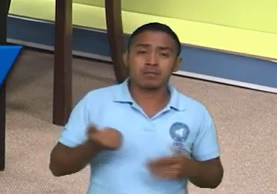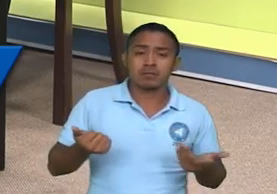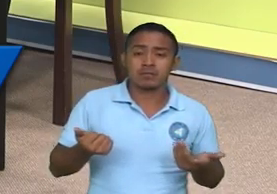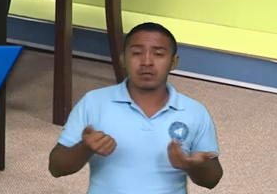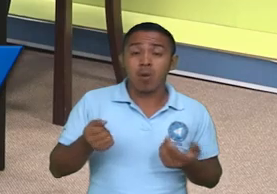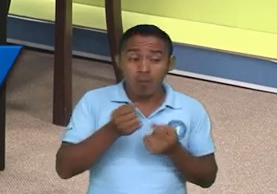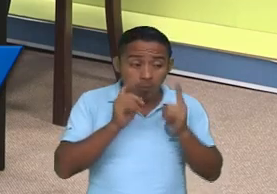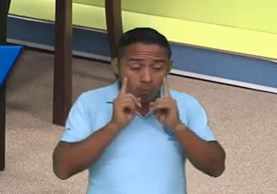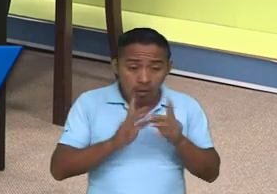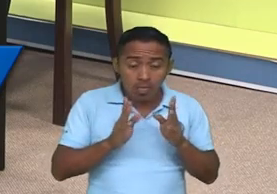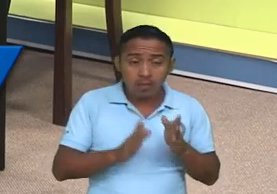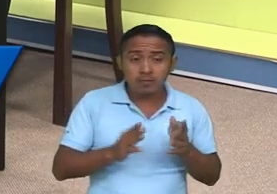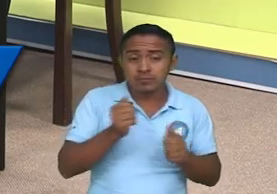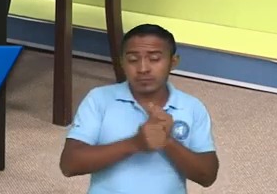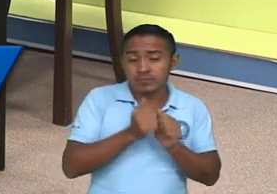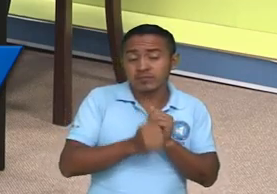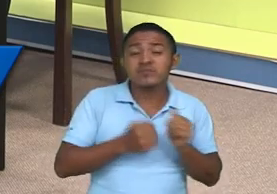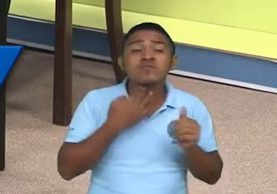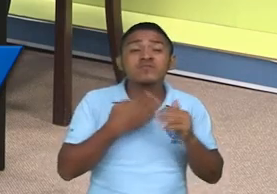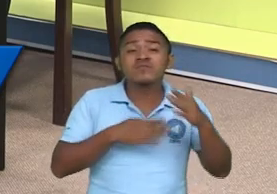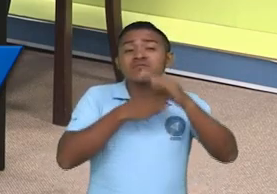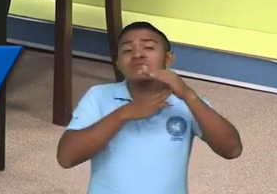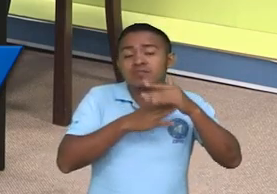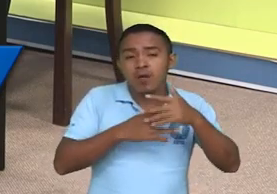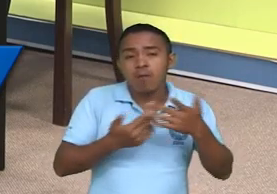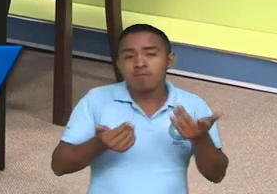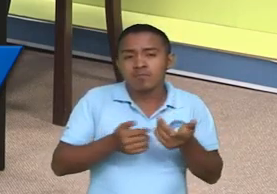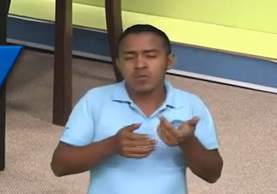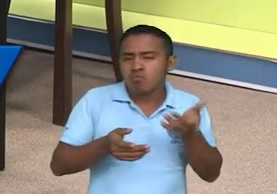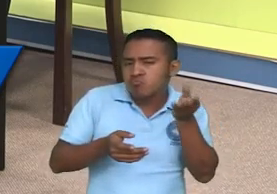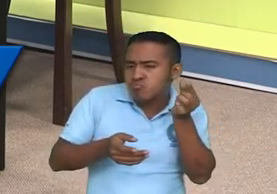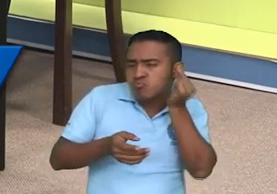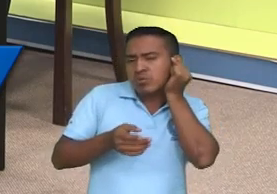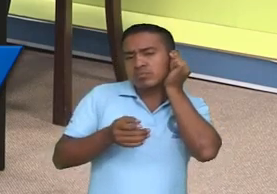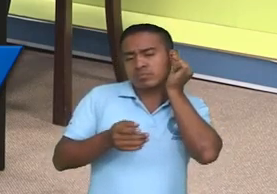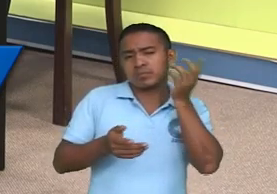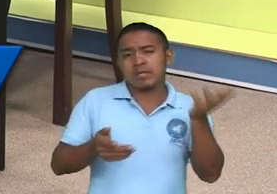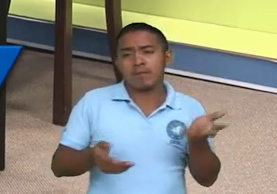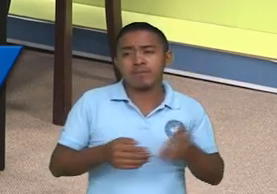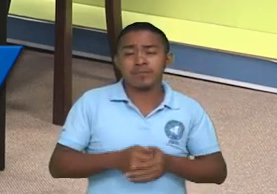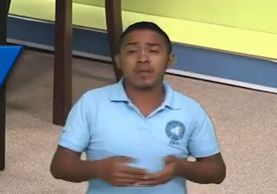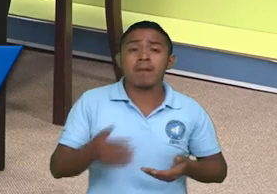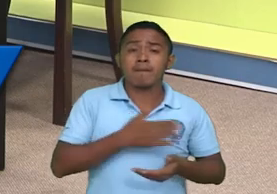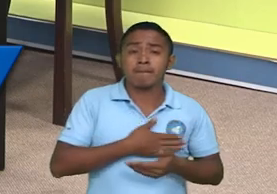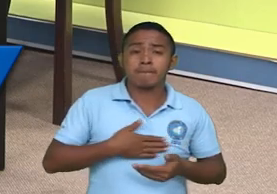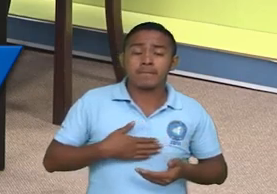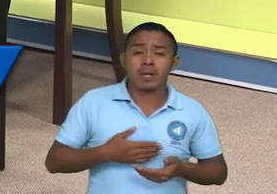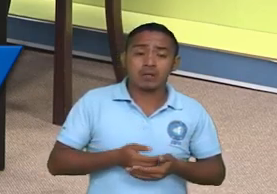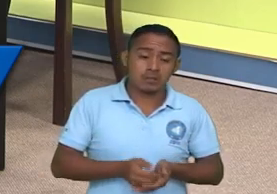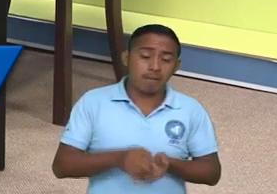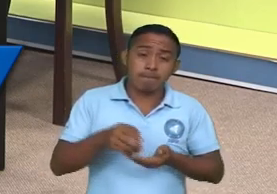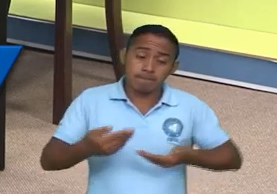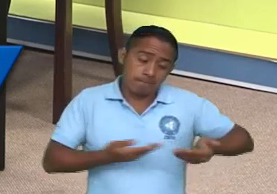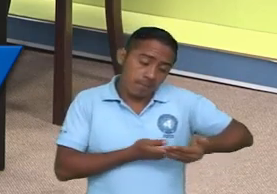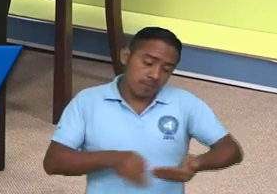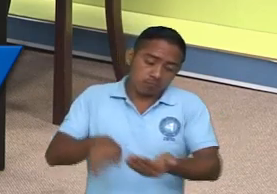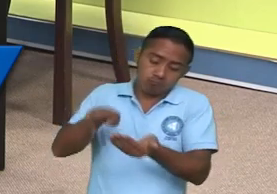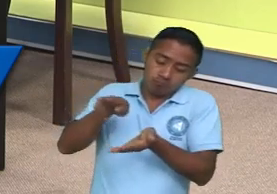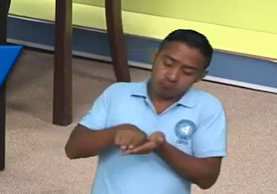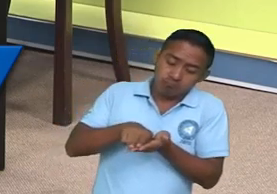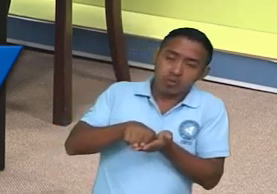Las posiciones adecuadas de lactancia materna incluyen que tanto la madre como el bebé tengan una posición confortable, uh-huh, pero